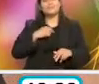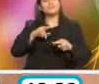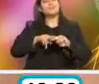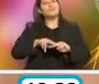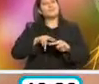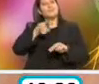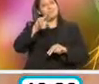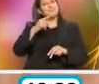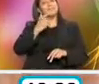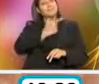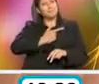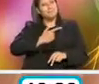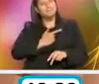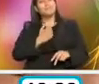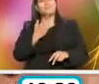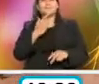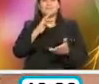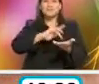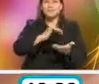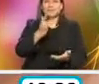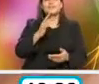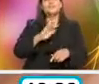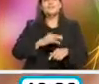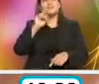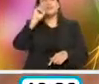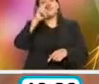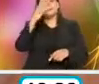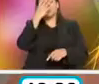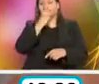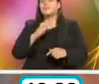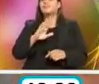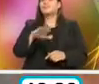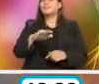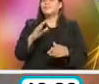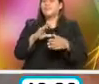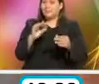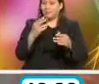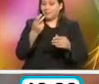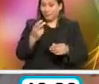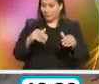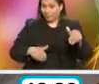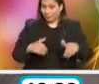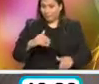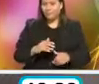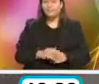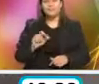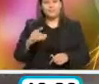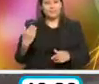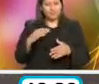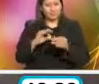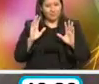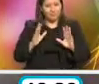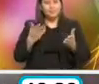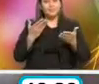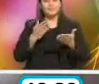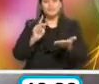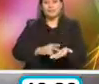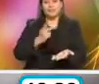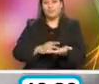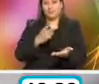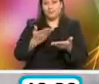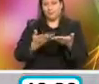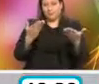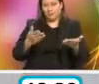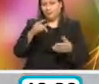lo agradeces, lo ves en el escenario, claro, ¿no? Sí. Oye, cuéntame, esta obra, como bien lo dices, se ha presentado en varias